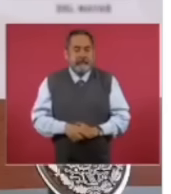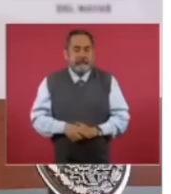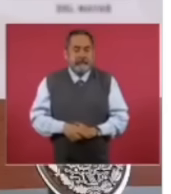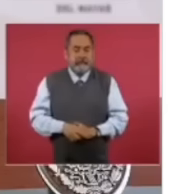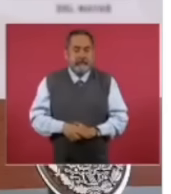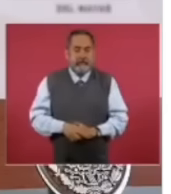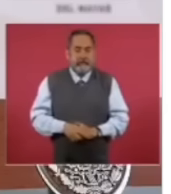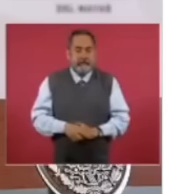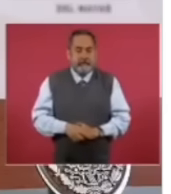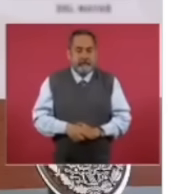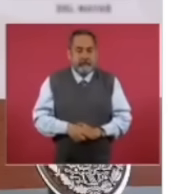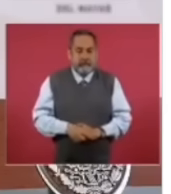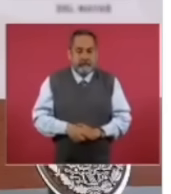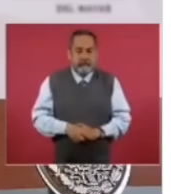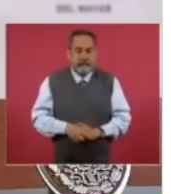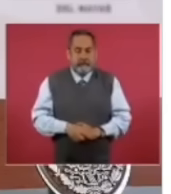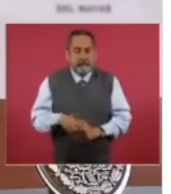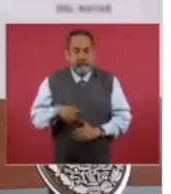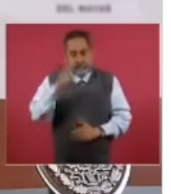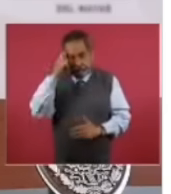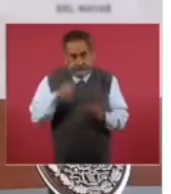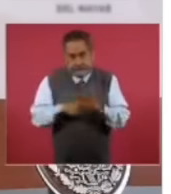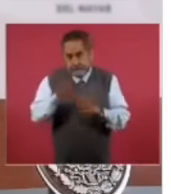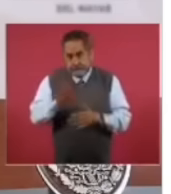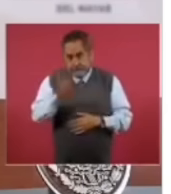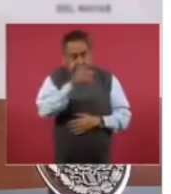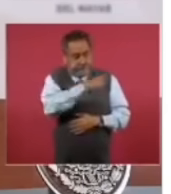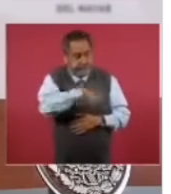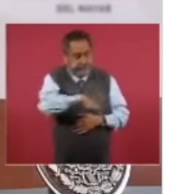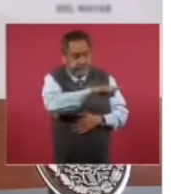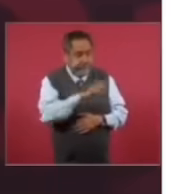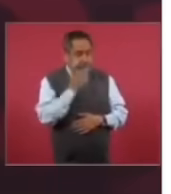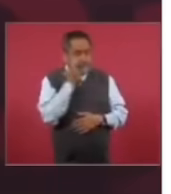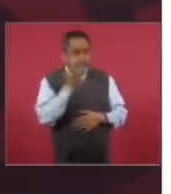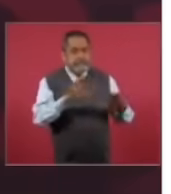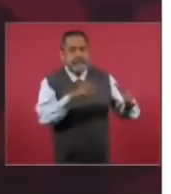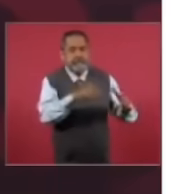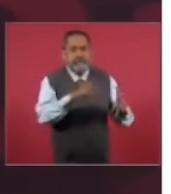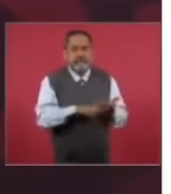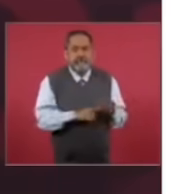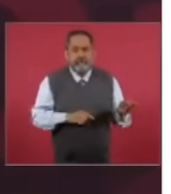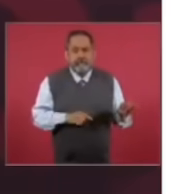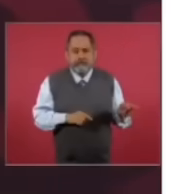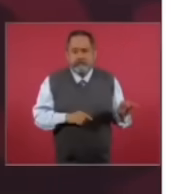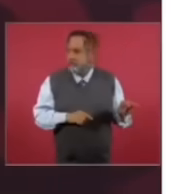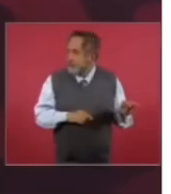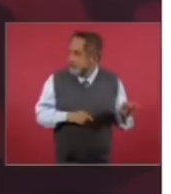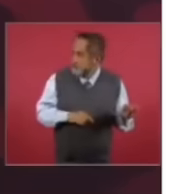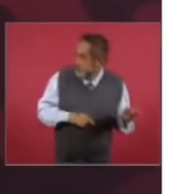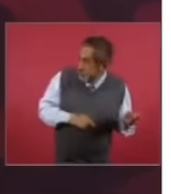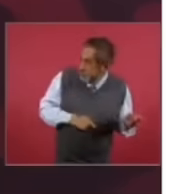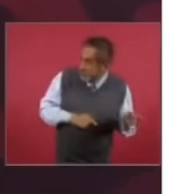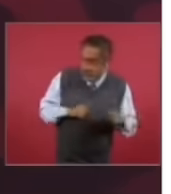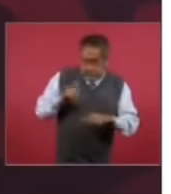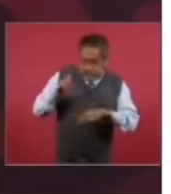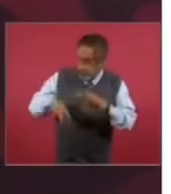están llevando a cabo es que ya se están repartiendo